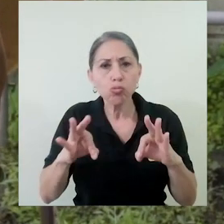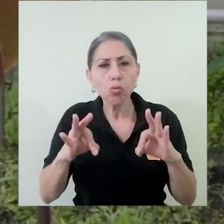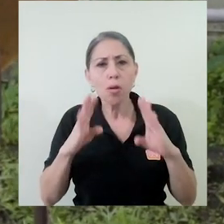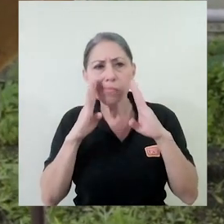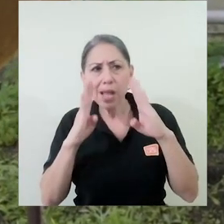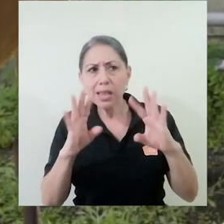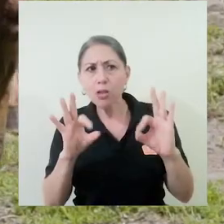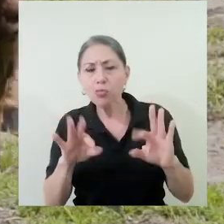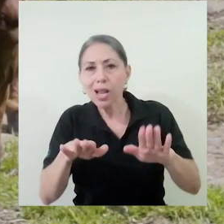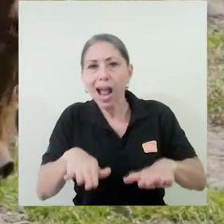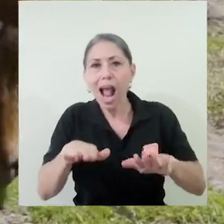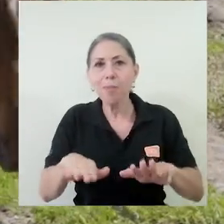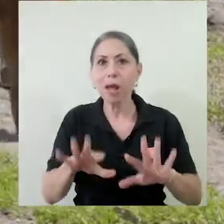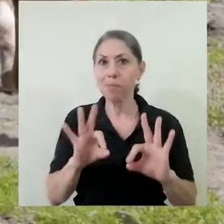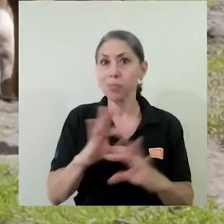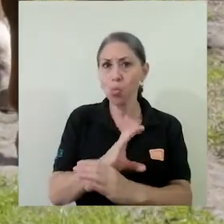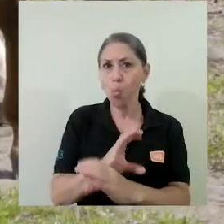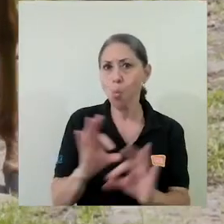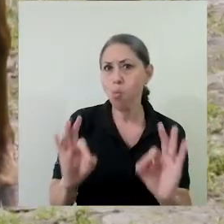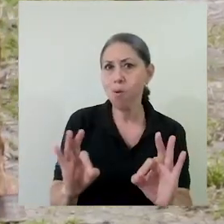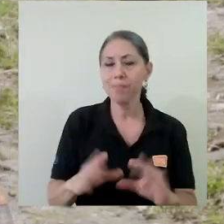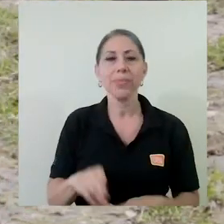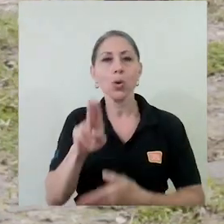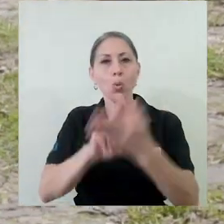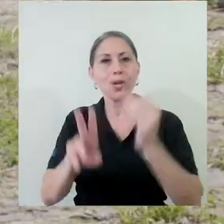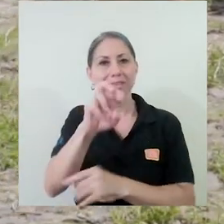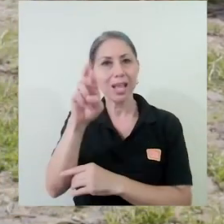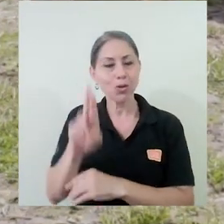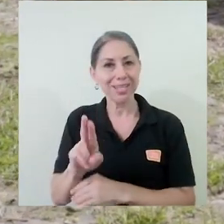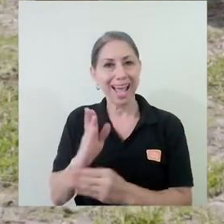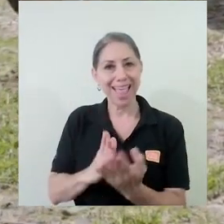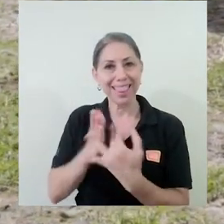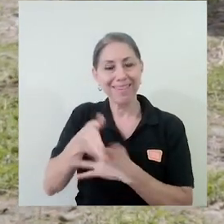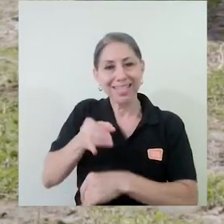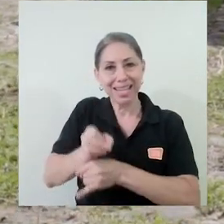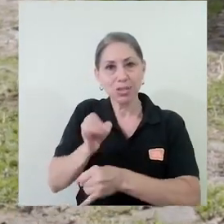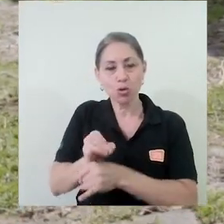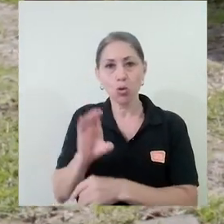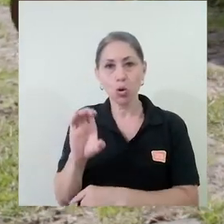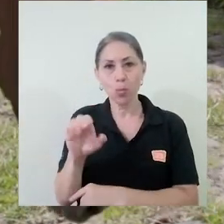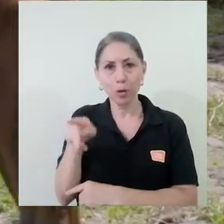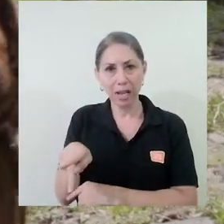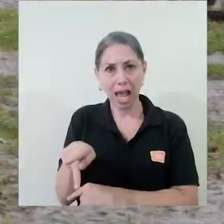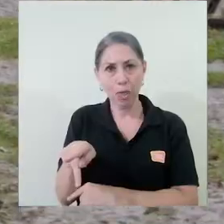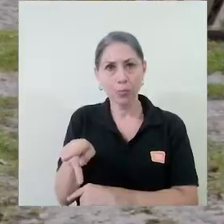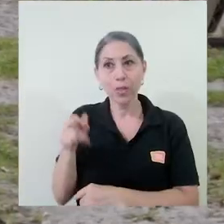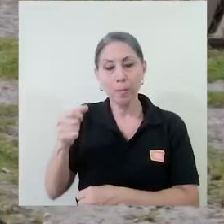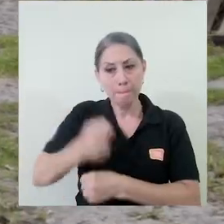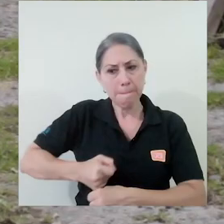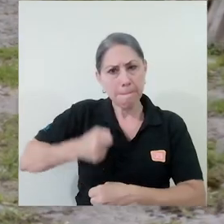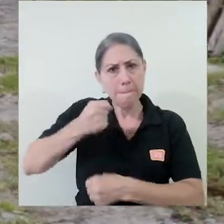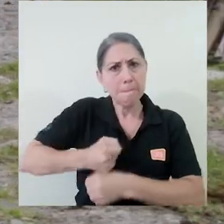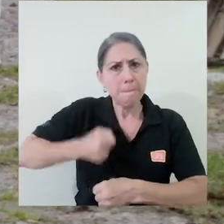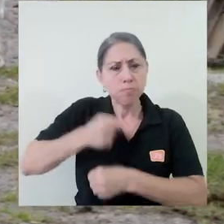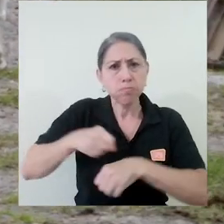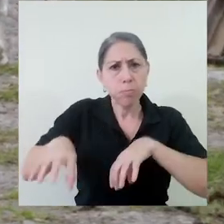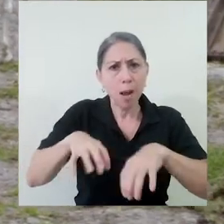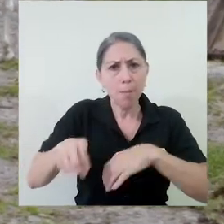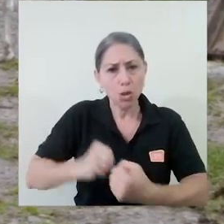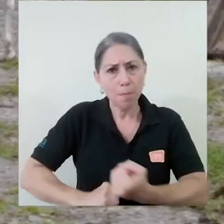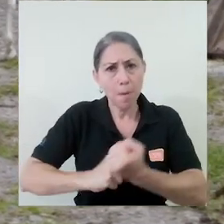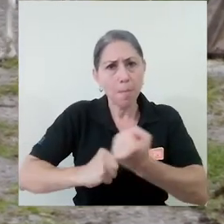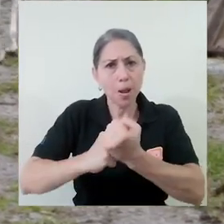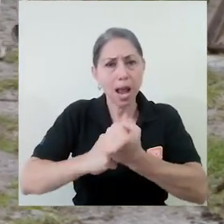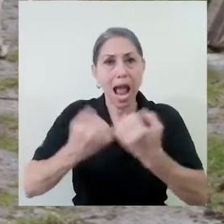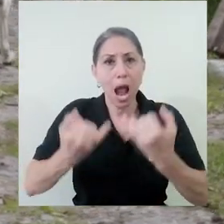calma. La Universidad de Costa Rica, a través del Instituto Clodomiro Picado, aporta activamente en la crisis